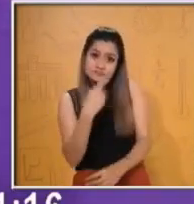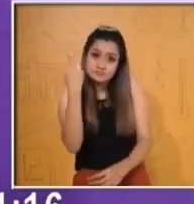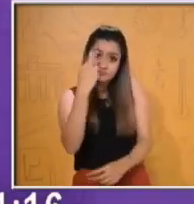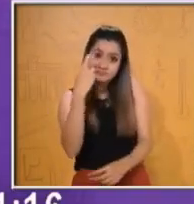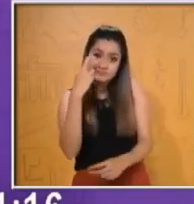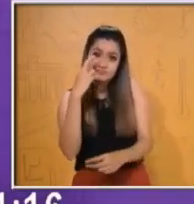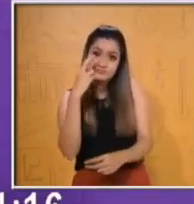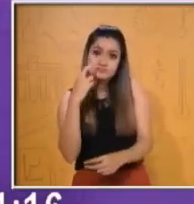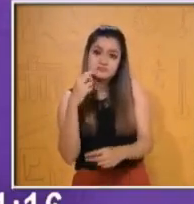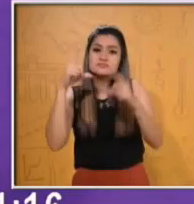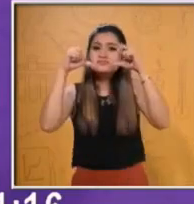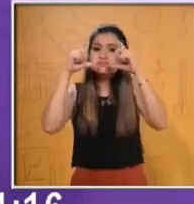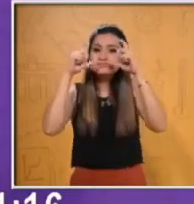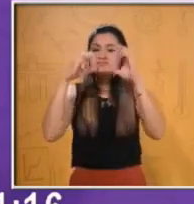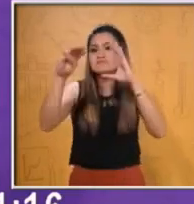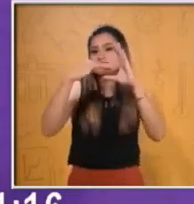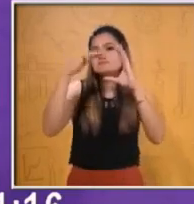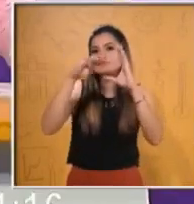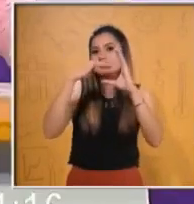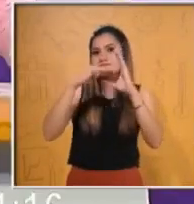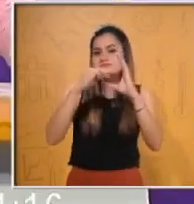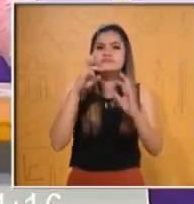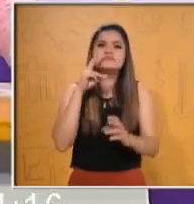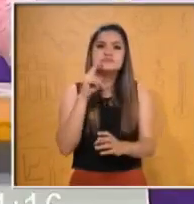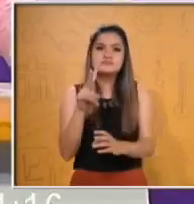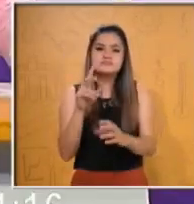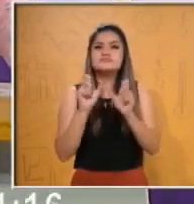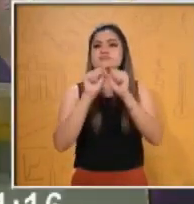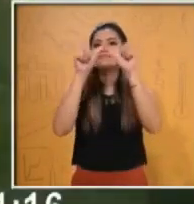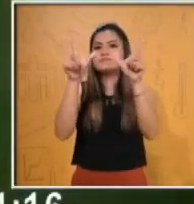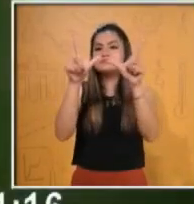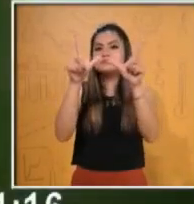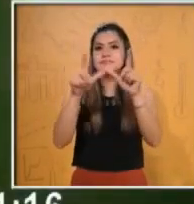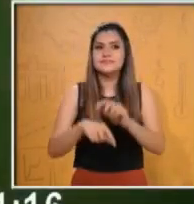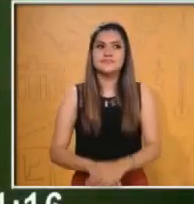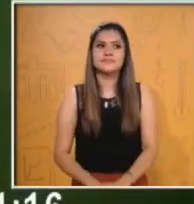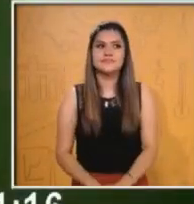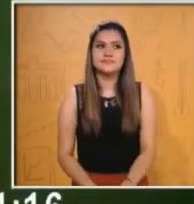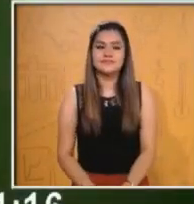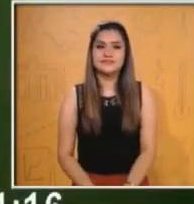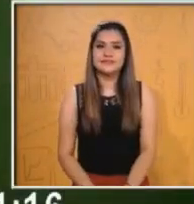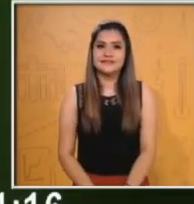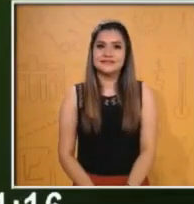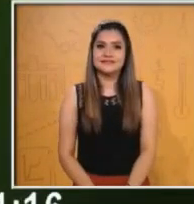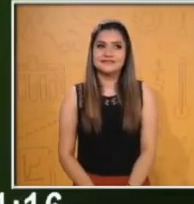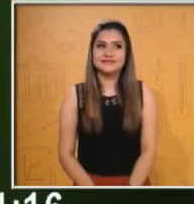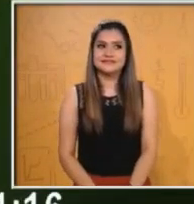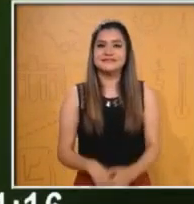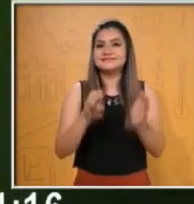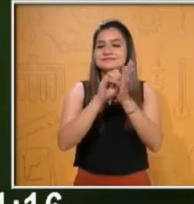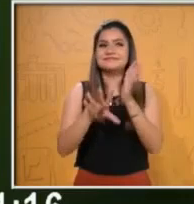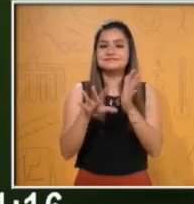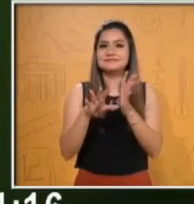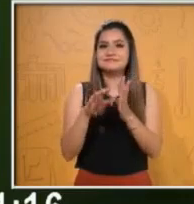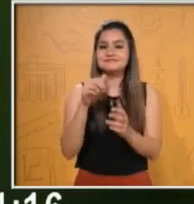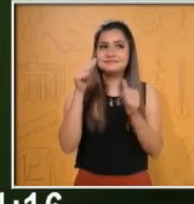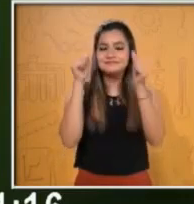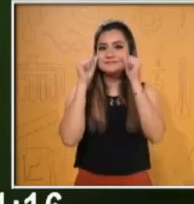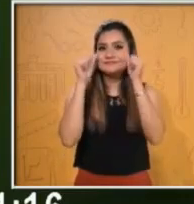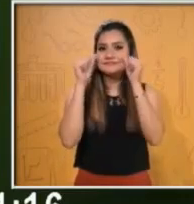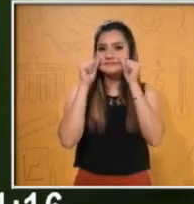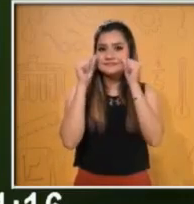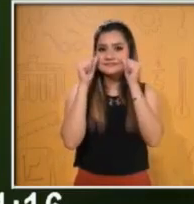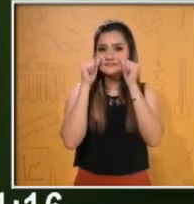fotografías que nos han enviado? Las vamos a ver a través de la pantalla, los cuales, pues miren, ahí las podemos observar.